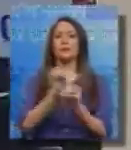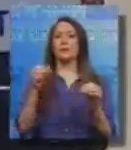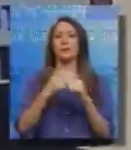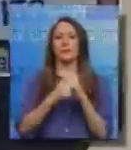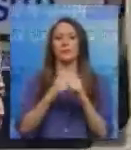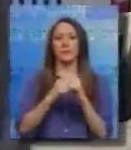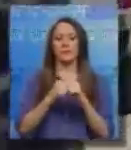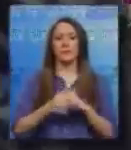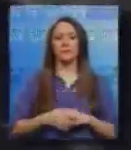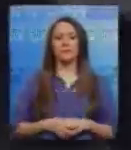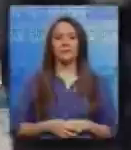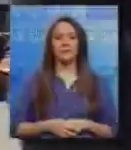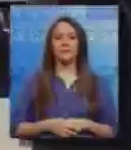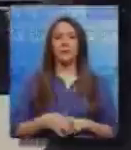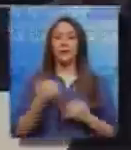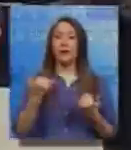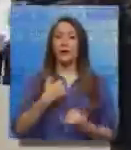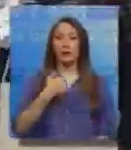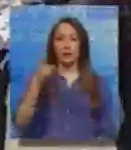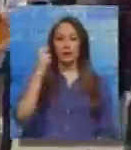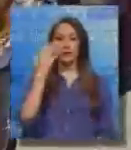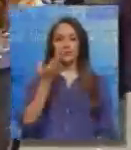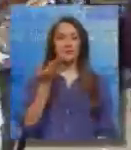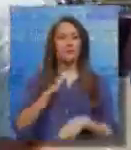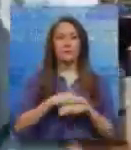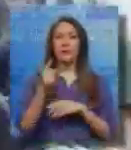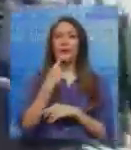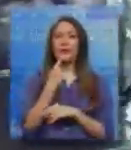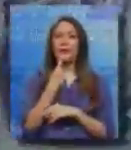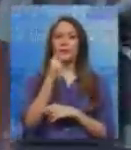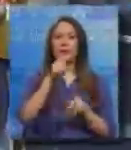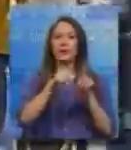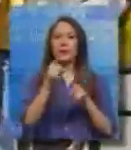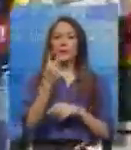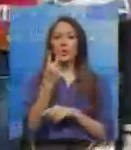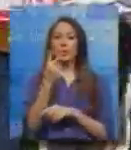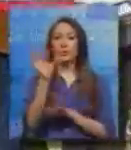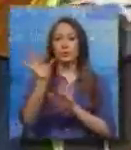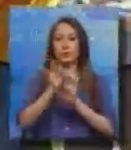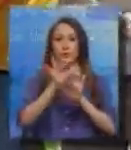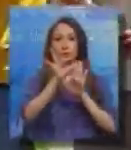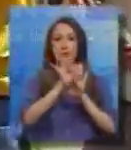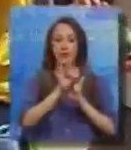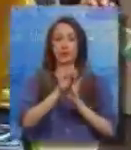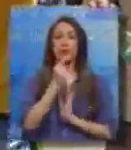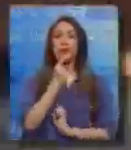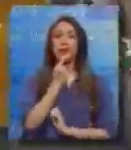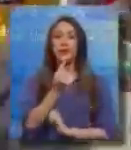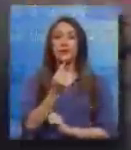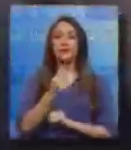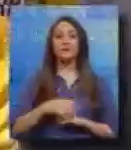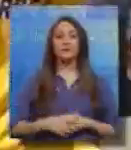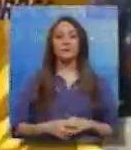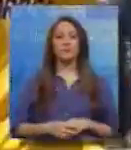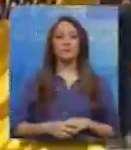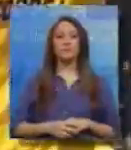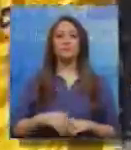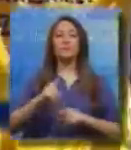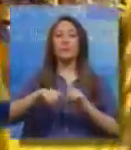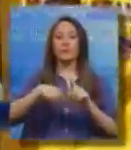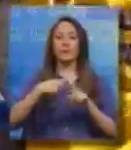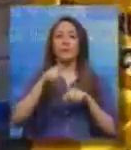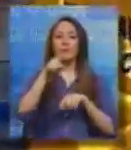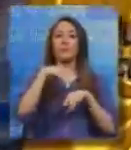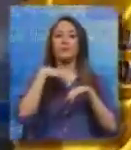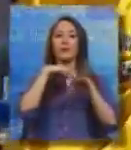contratiempos ese día. Escuchemos parte de las declaraciones de dos representantes del gremio de transportes del país en este